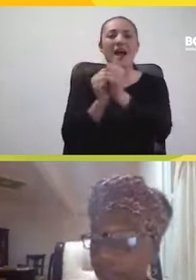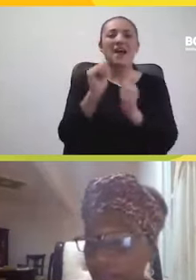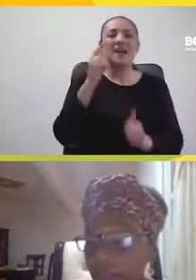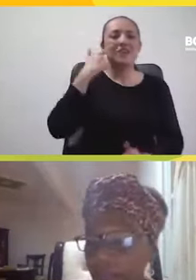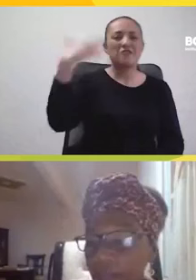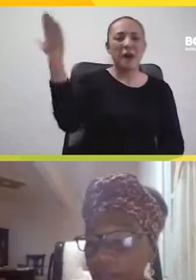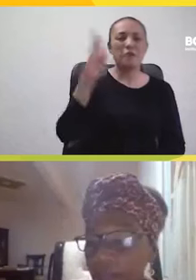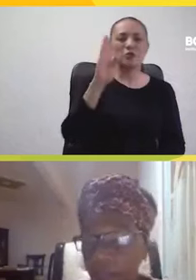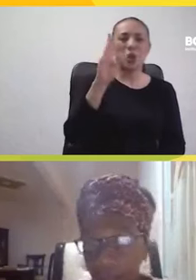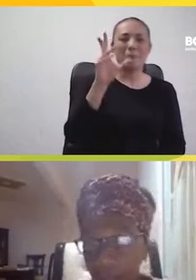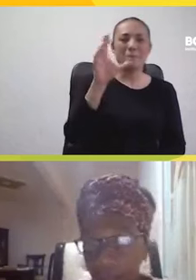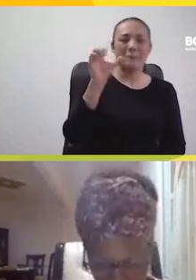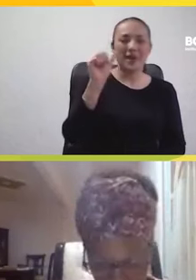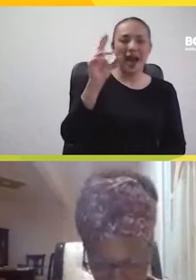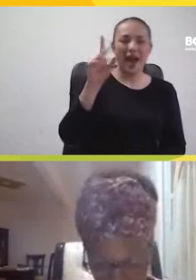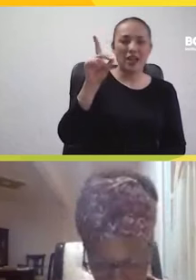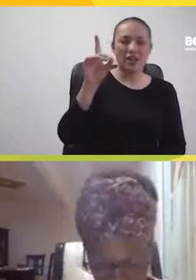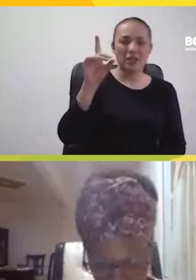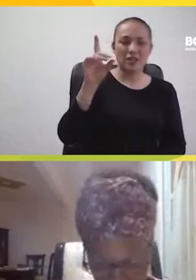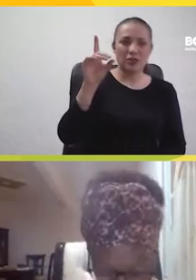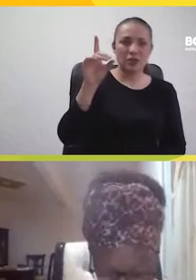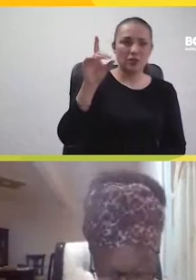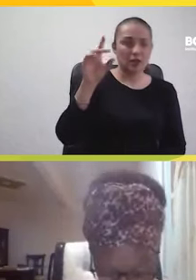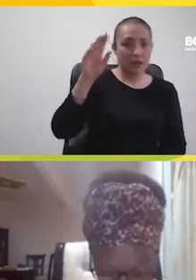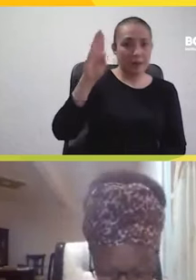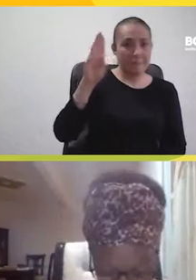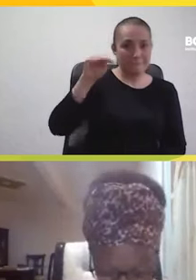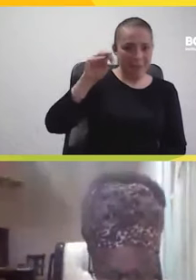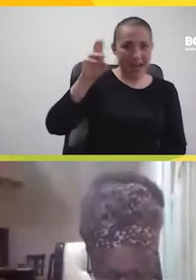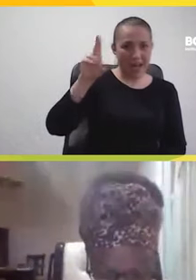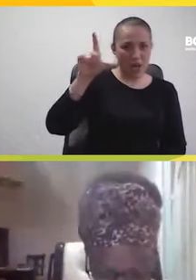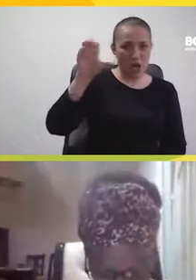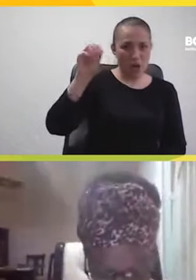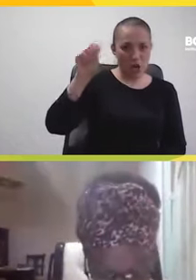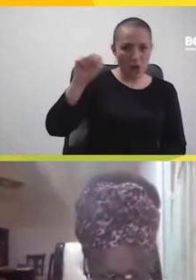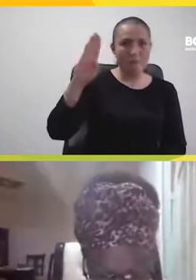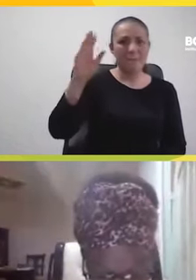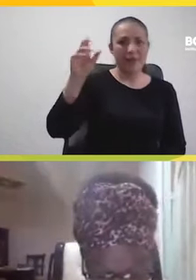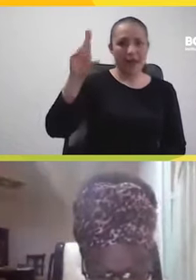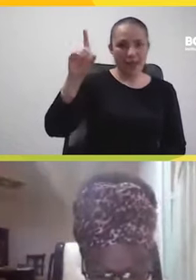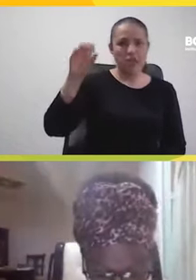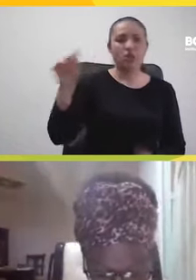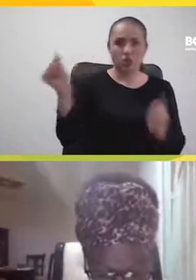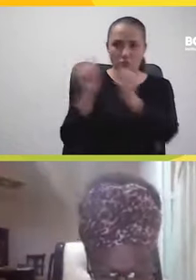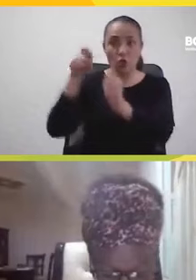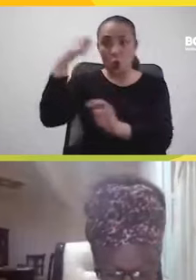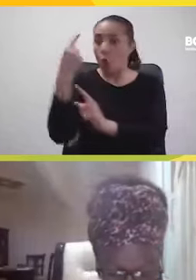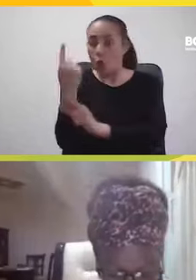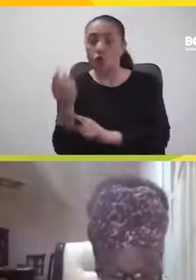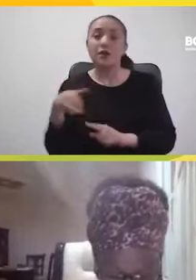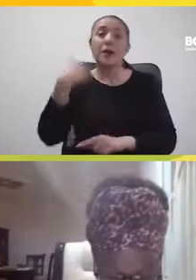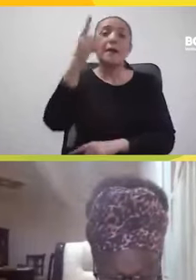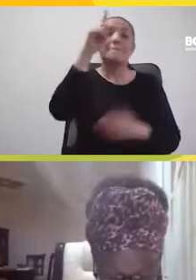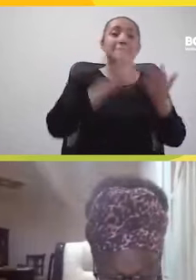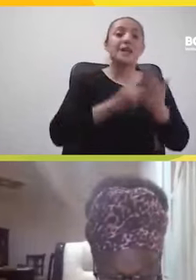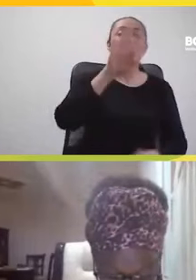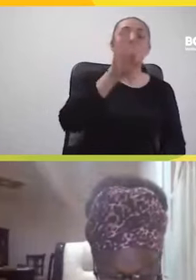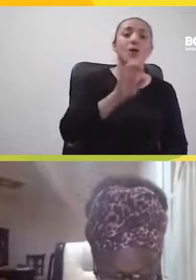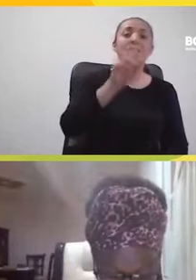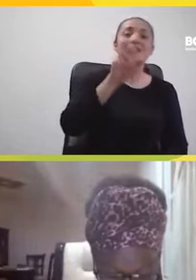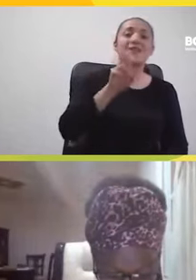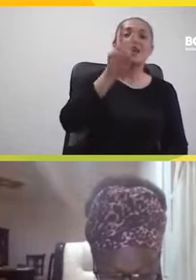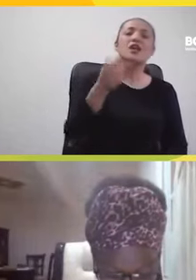películas, quizás más. Pero recuerden que el 28 de octubre de 1972, Antonio